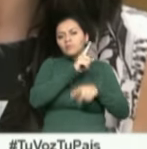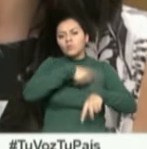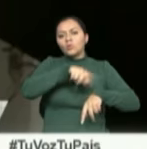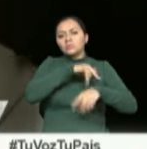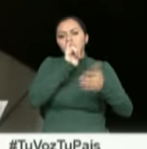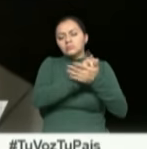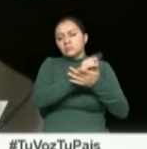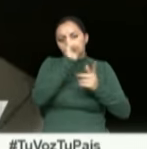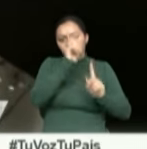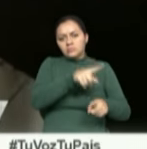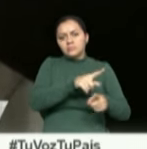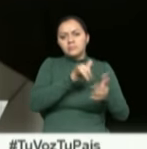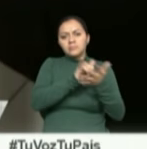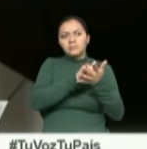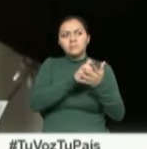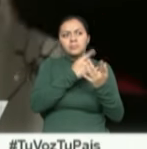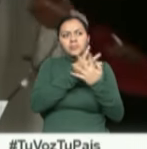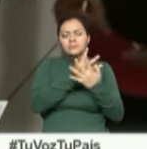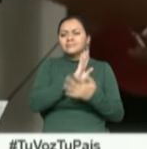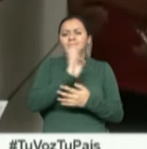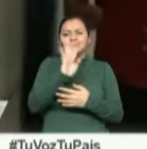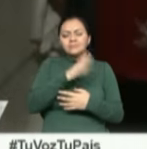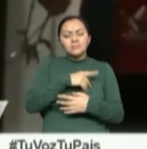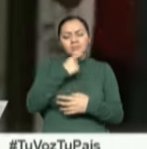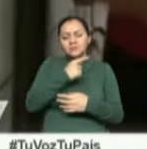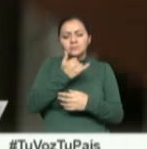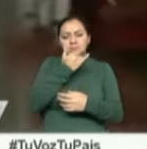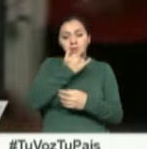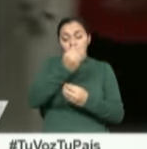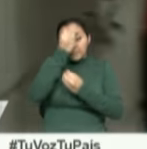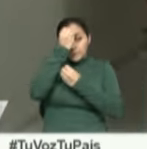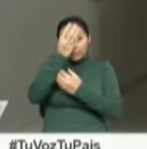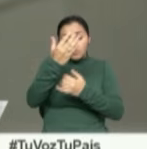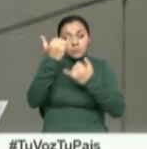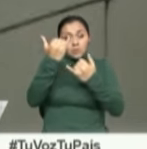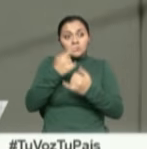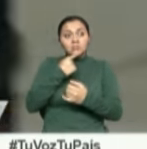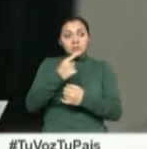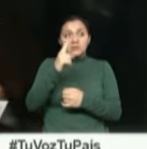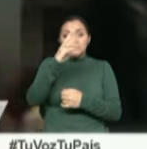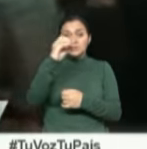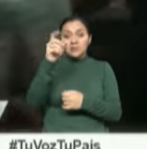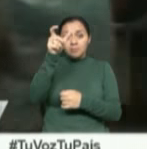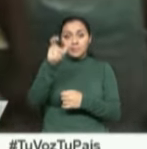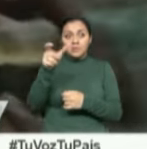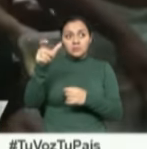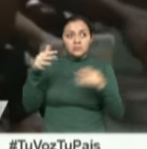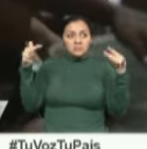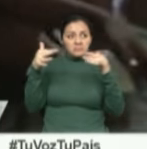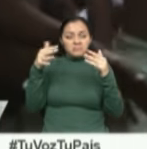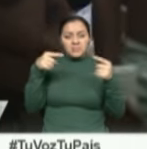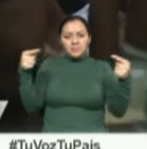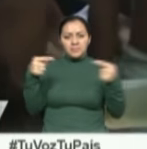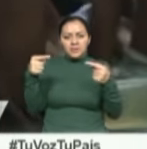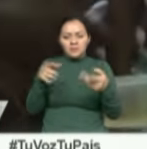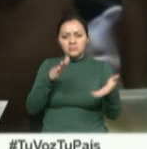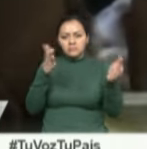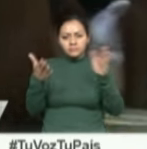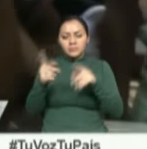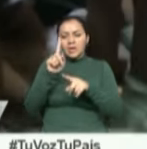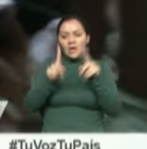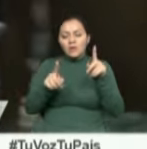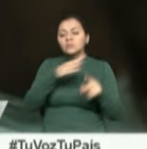tiempo. El informe fue presentado una semana después de que un centenar de reclusos fueran asesinados, algunos decapitados